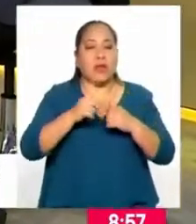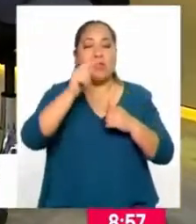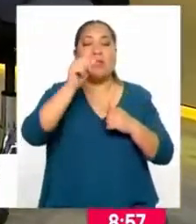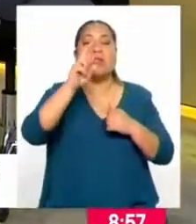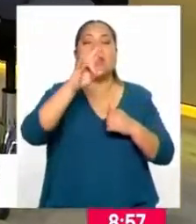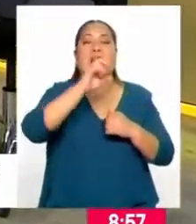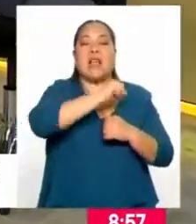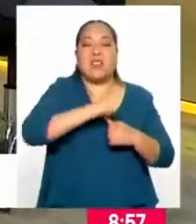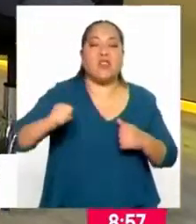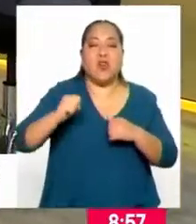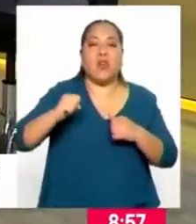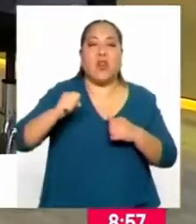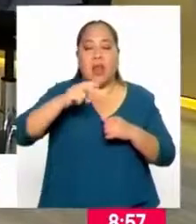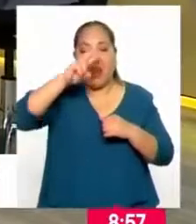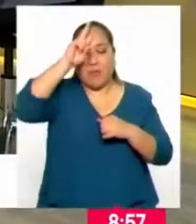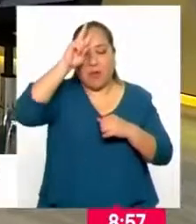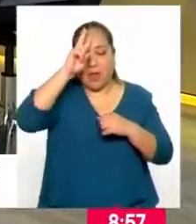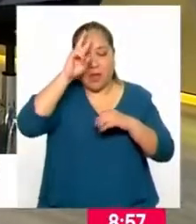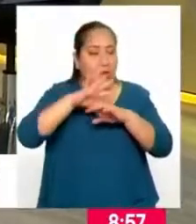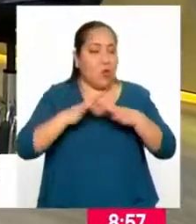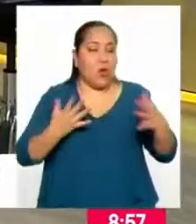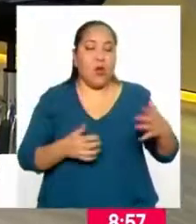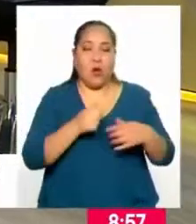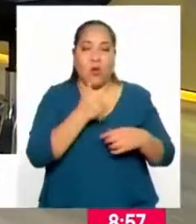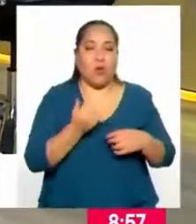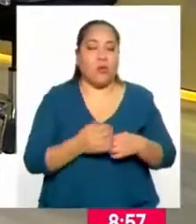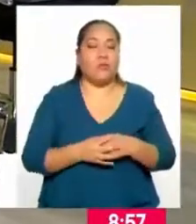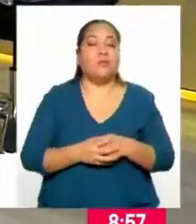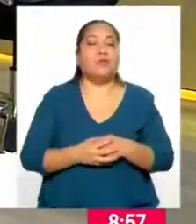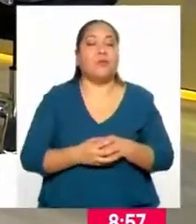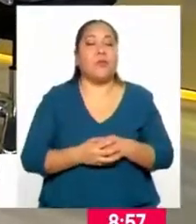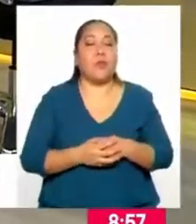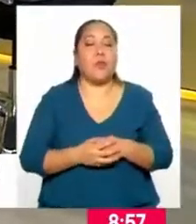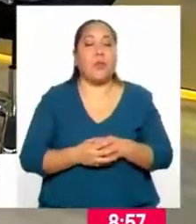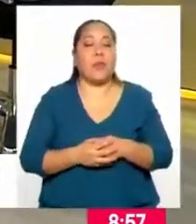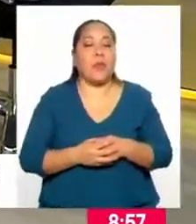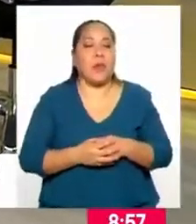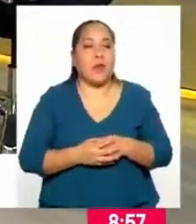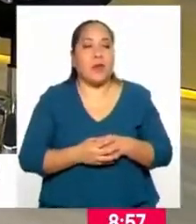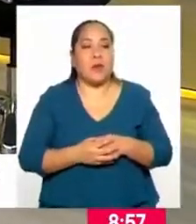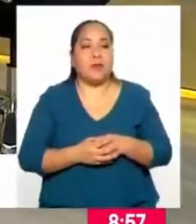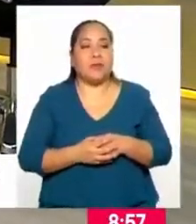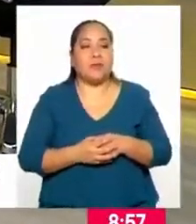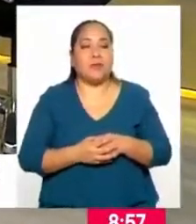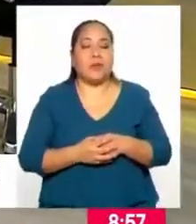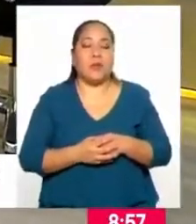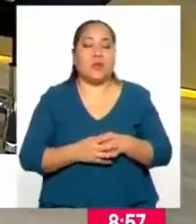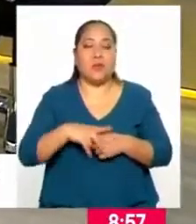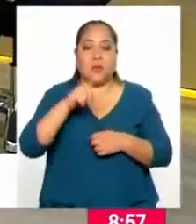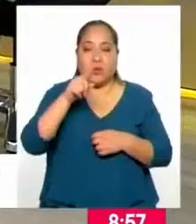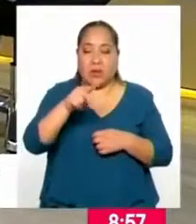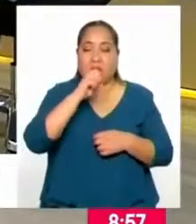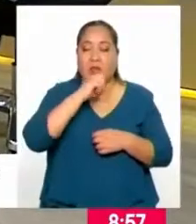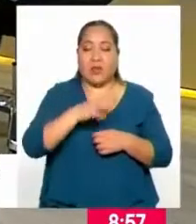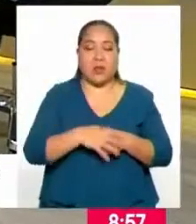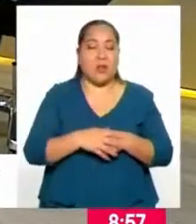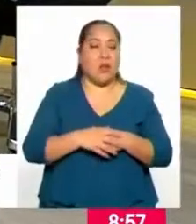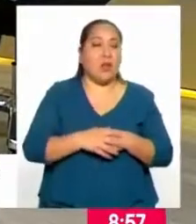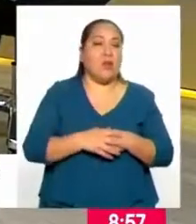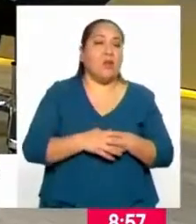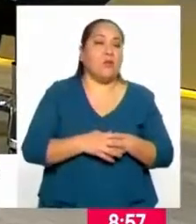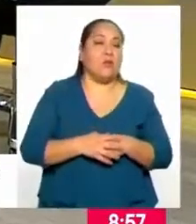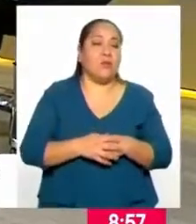más. No hay más. No existe otro. De acuerdo. Ahora, por más que pase entonces, con lo que usted nos señala, por más que